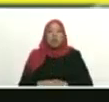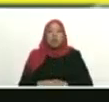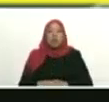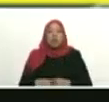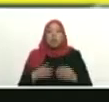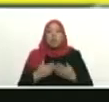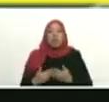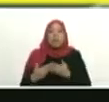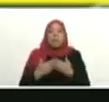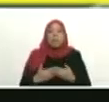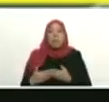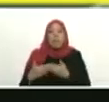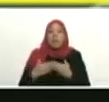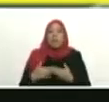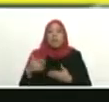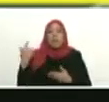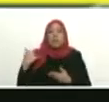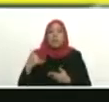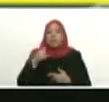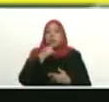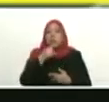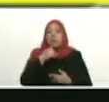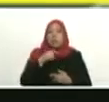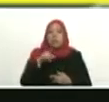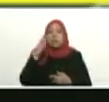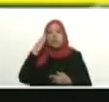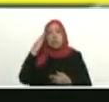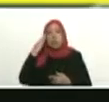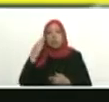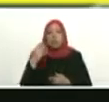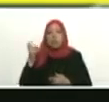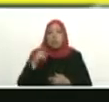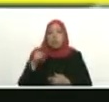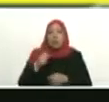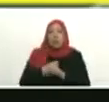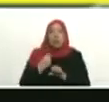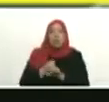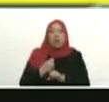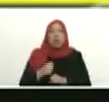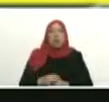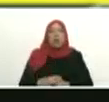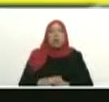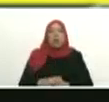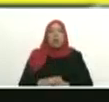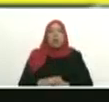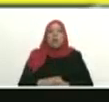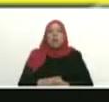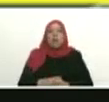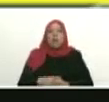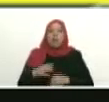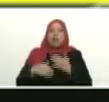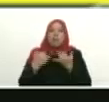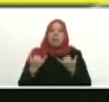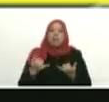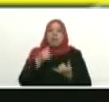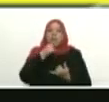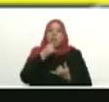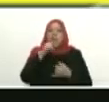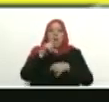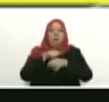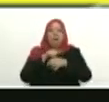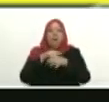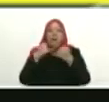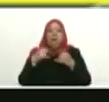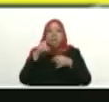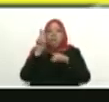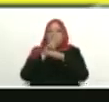viral. Y entonces empezaron, como ustedes saben, se desatan, pues, que esto, que aquello. Y el doctor Jorge Rodríguez,